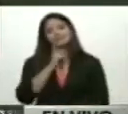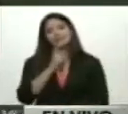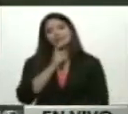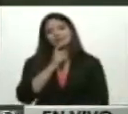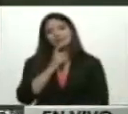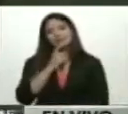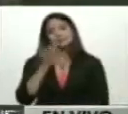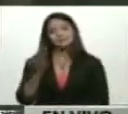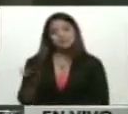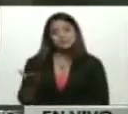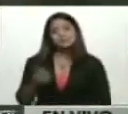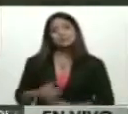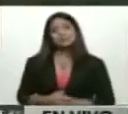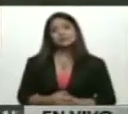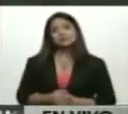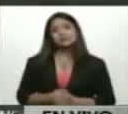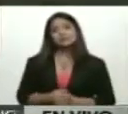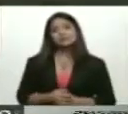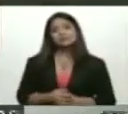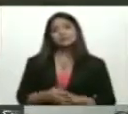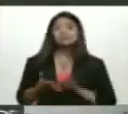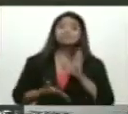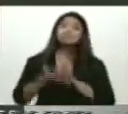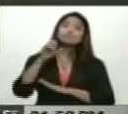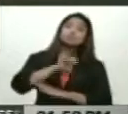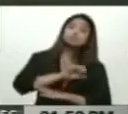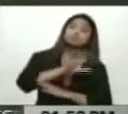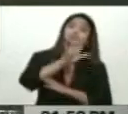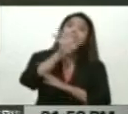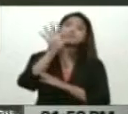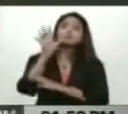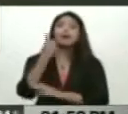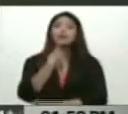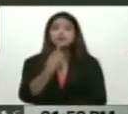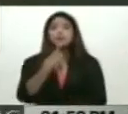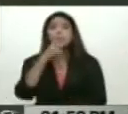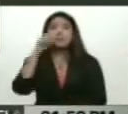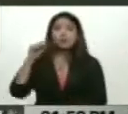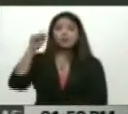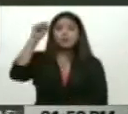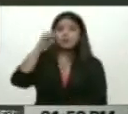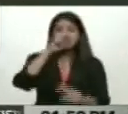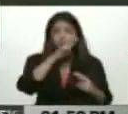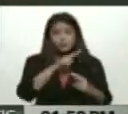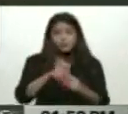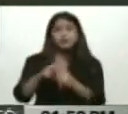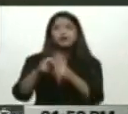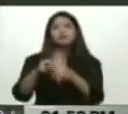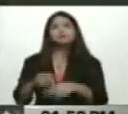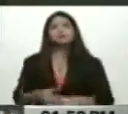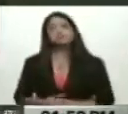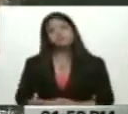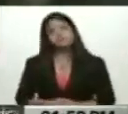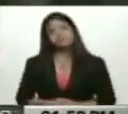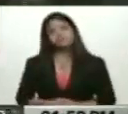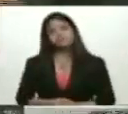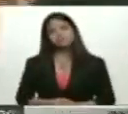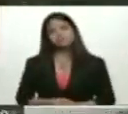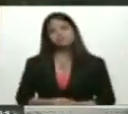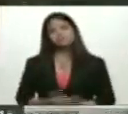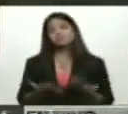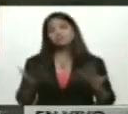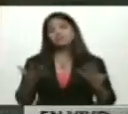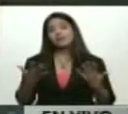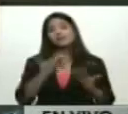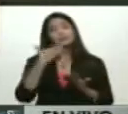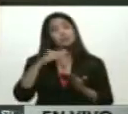anselmo cambia de paisaje como dijo el presidente nicolás maduro en su homenaje cuando anselmo da un salto a la